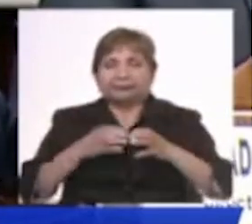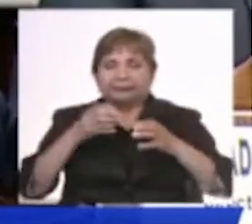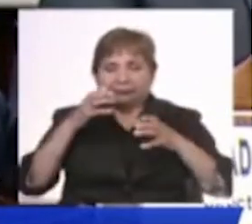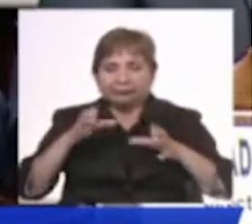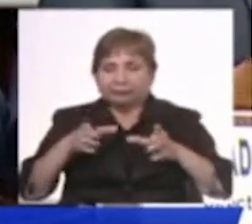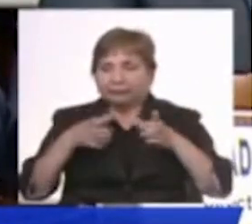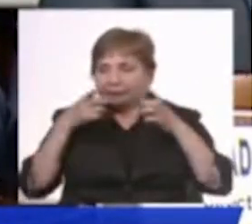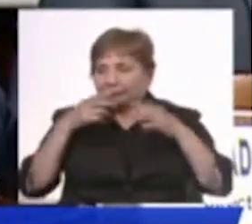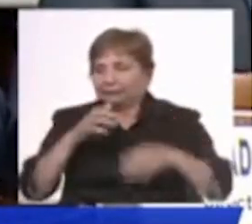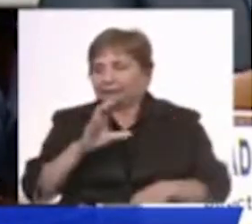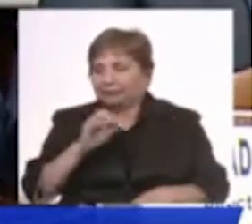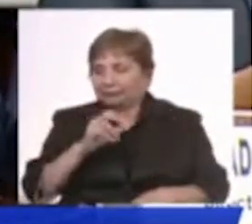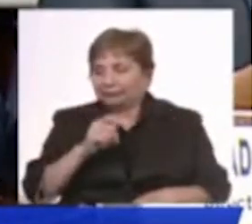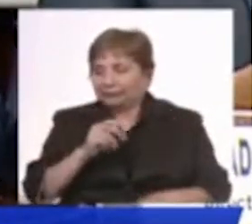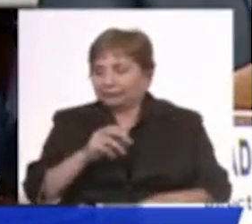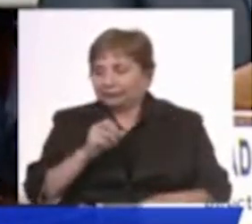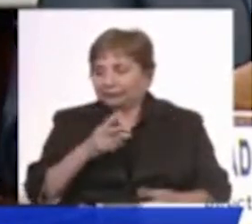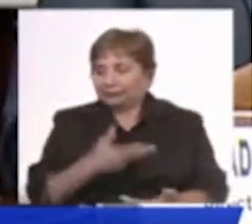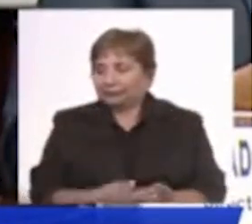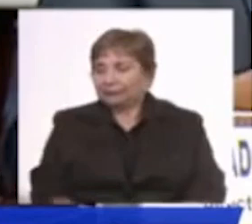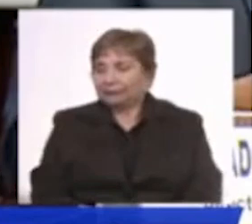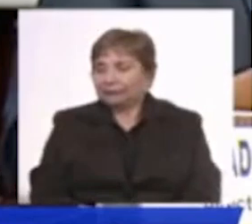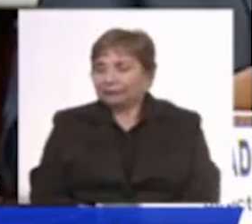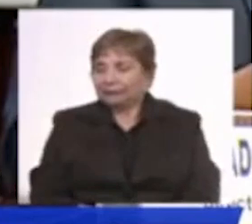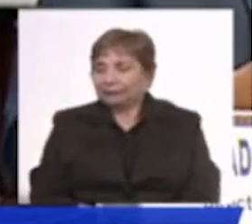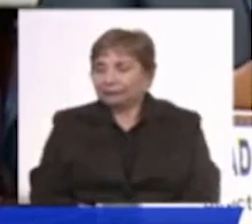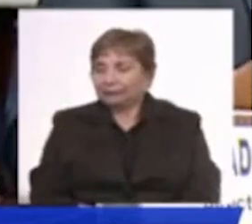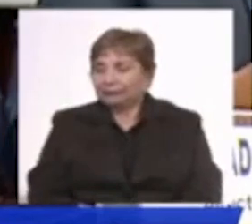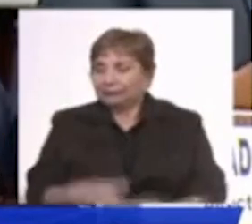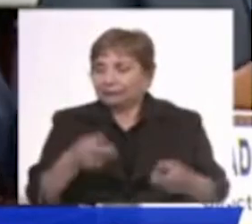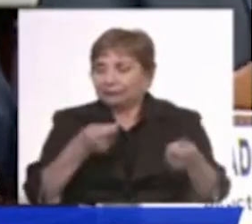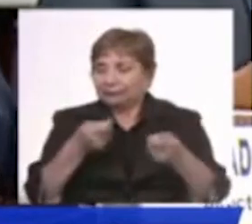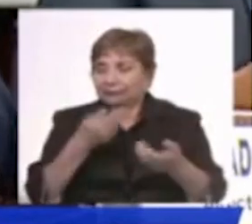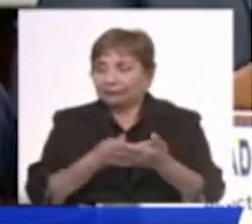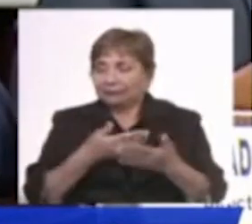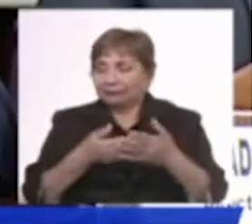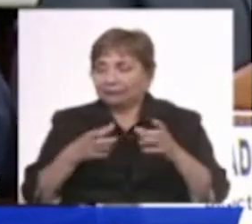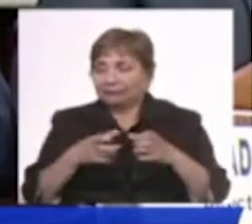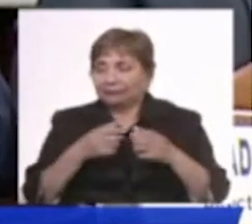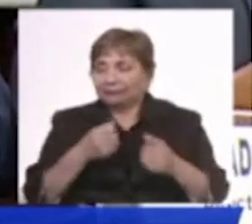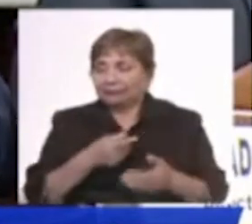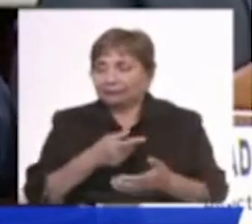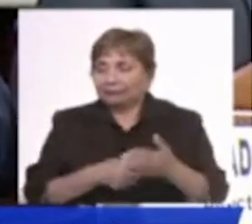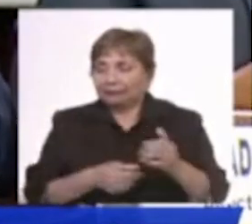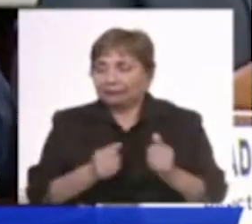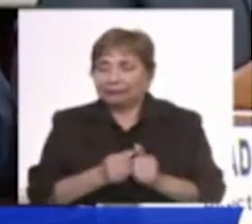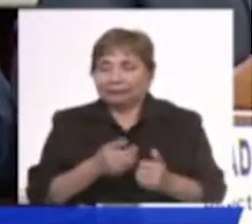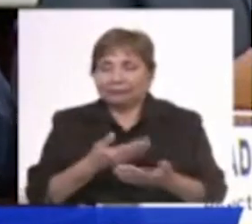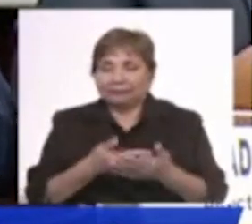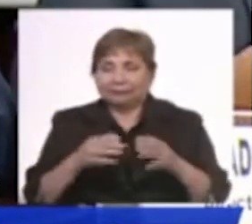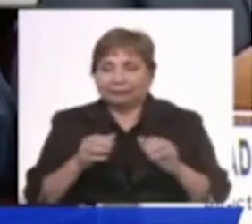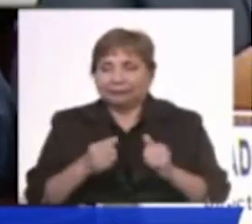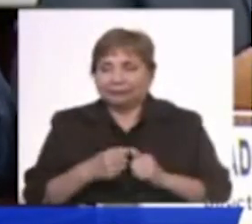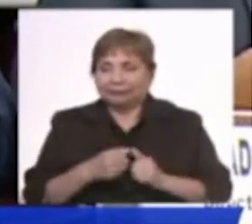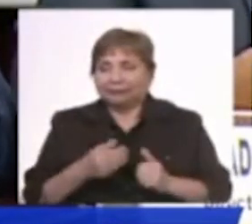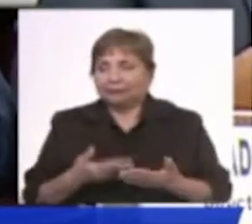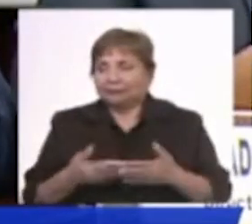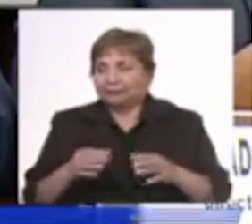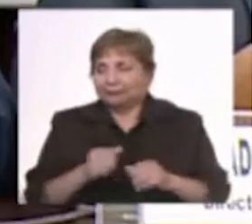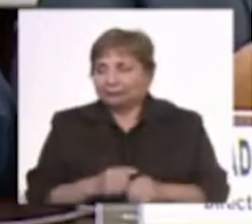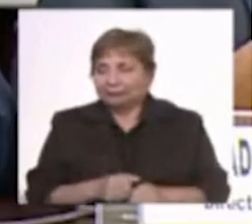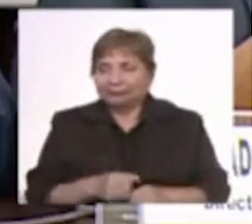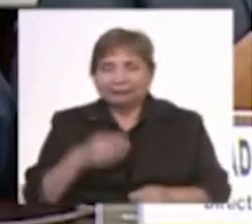contralor? Gracias. Bien, la mesa directiva no está sujeto al control de la Contraloría. La mesa directiva tiene un